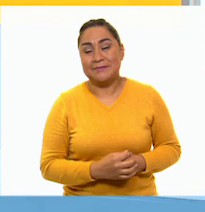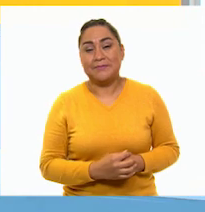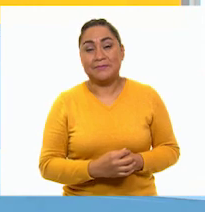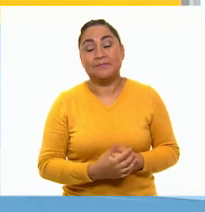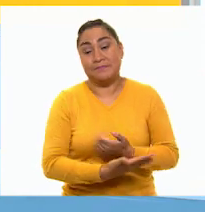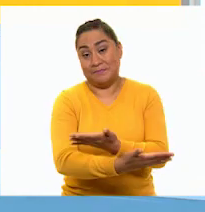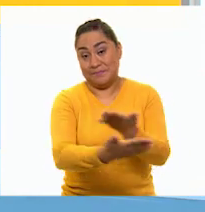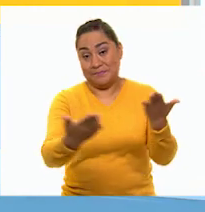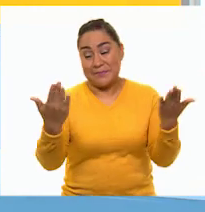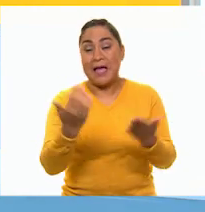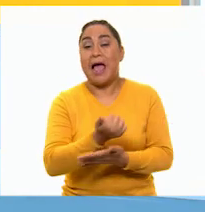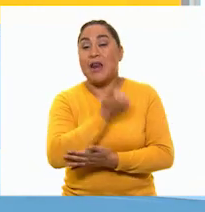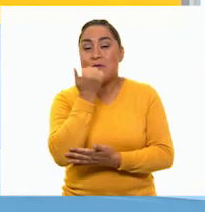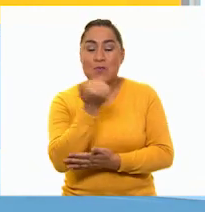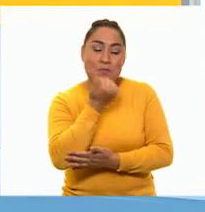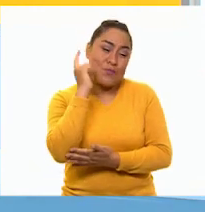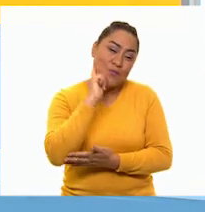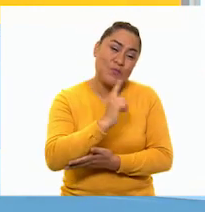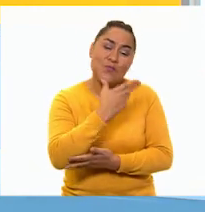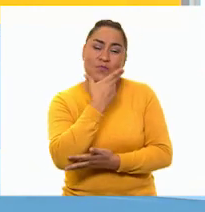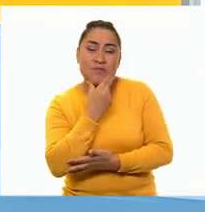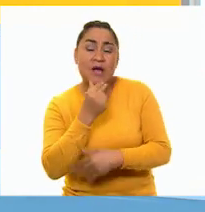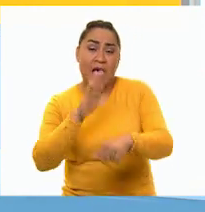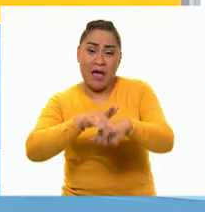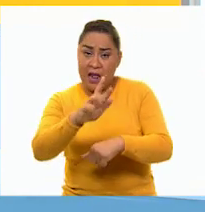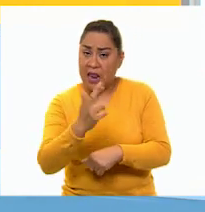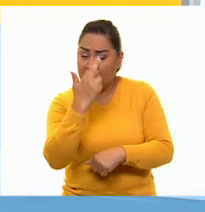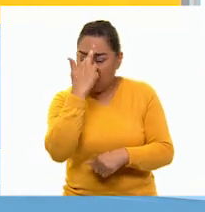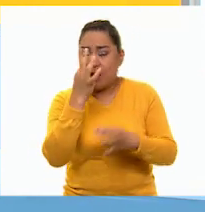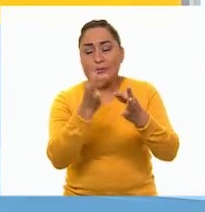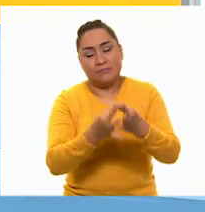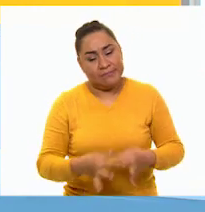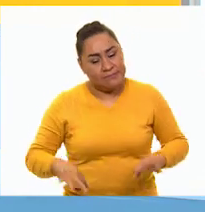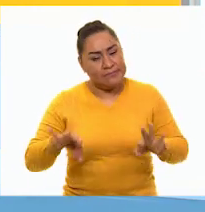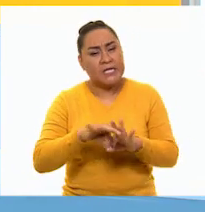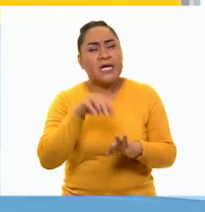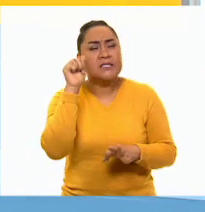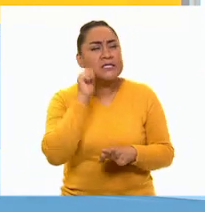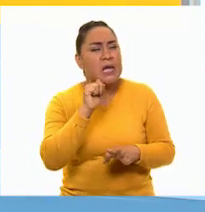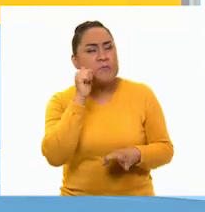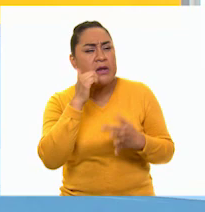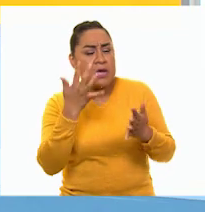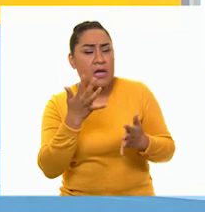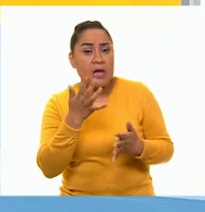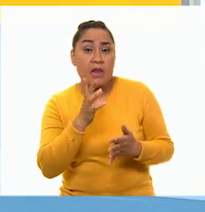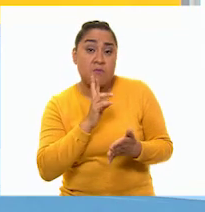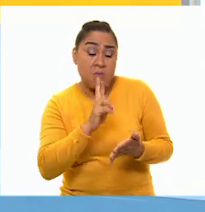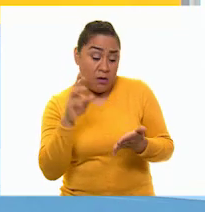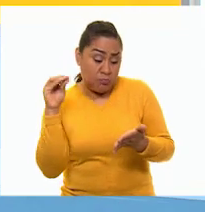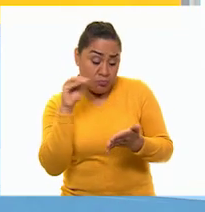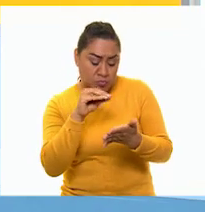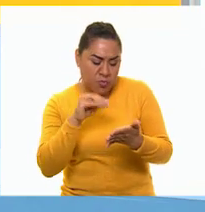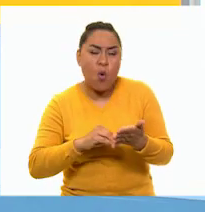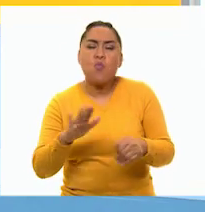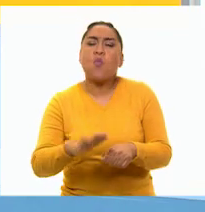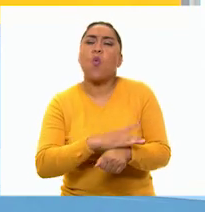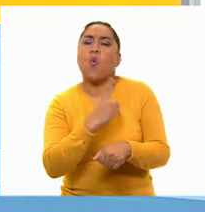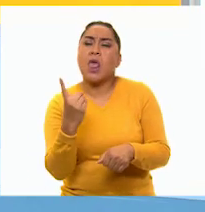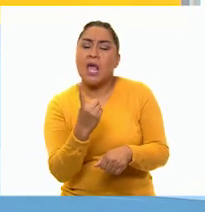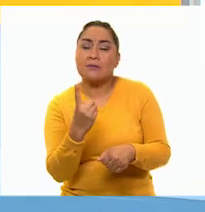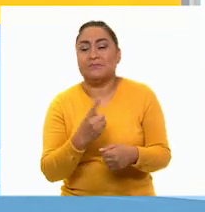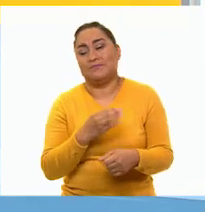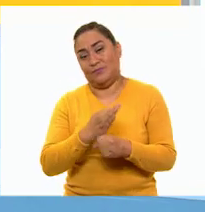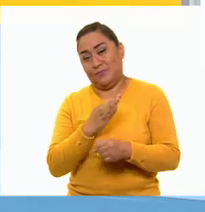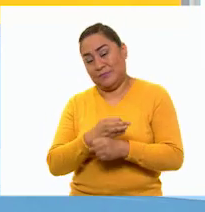y alumnos, recuerden que siempre es importante que justifiquen las respuestas que dan. María ya les